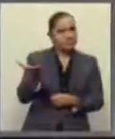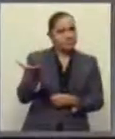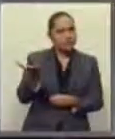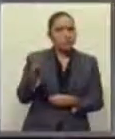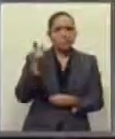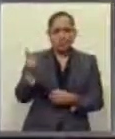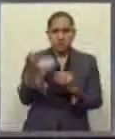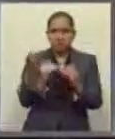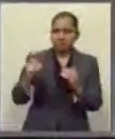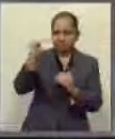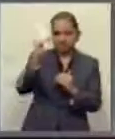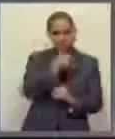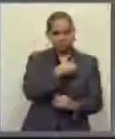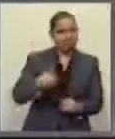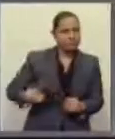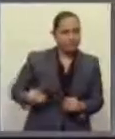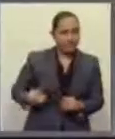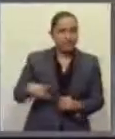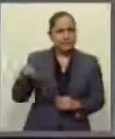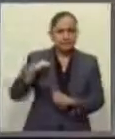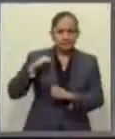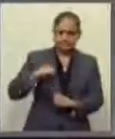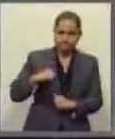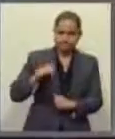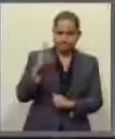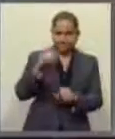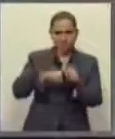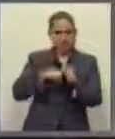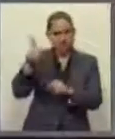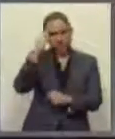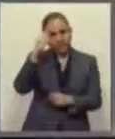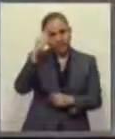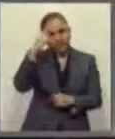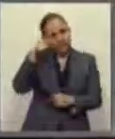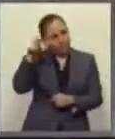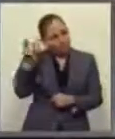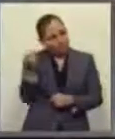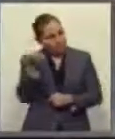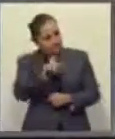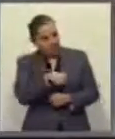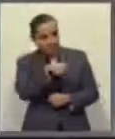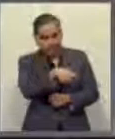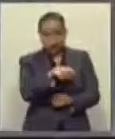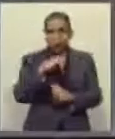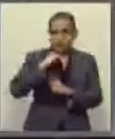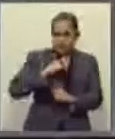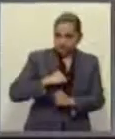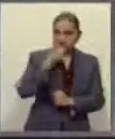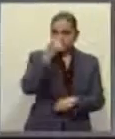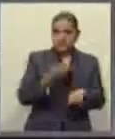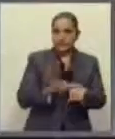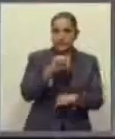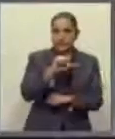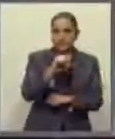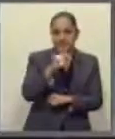al Ejecutivo Federal para que instruya al titular de la SAGARPA para